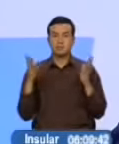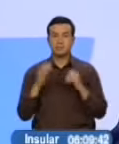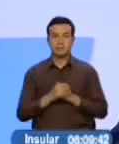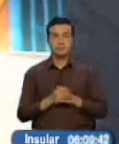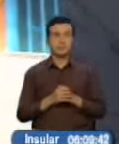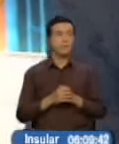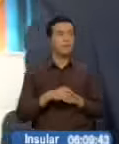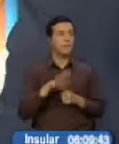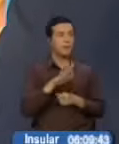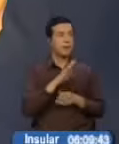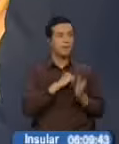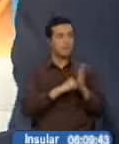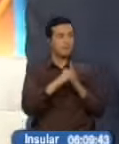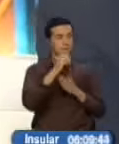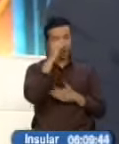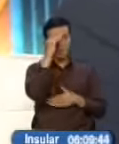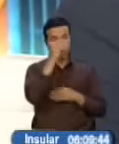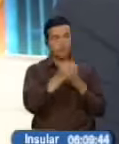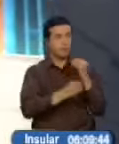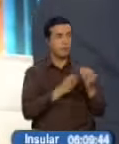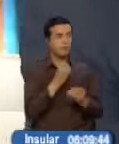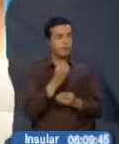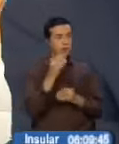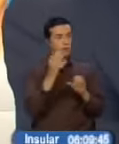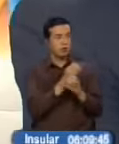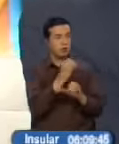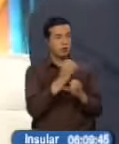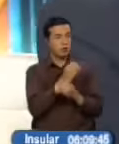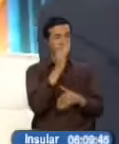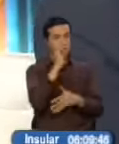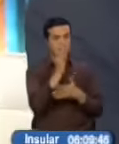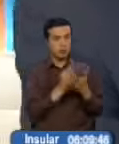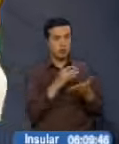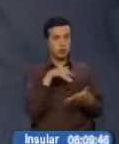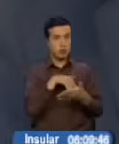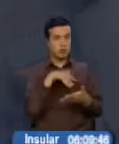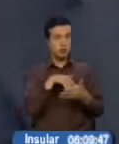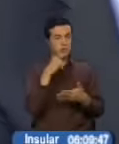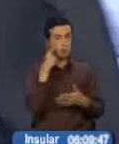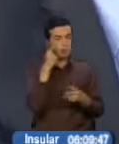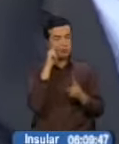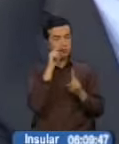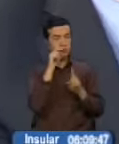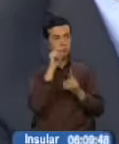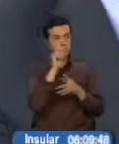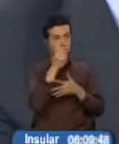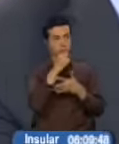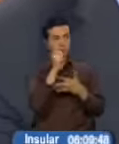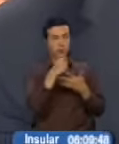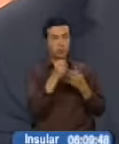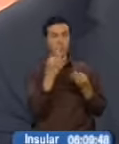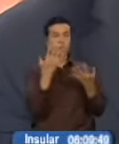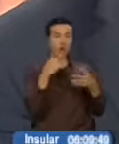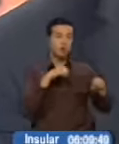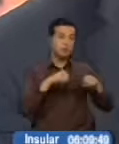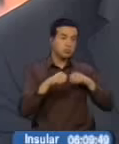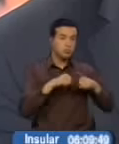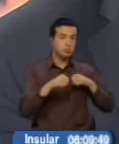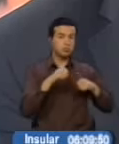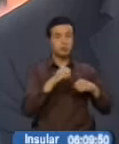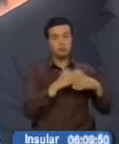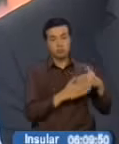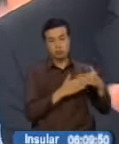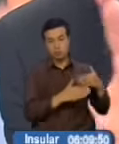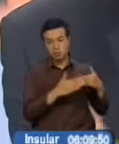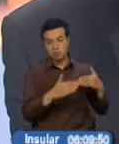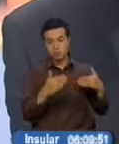hizo entonces, o el Ministerio de Educación lo que hizo, fue un cálculo, un estudio de probabilidades de la ocurrencia o no la ocurrencia de un